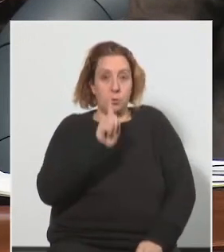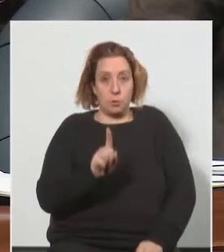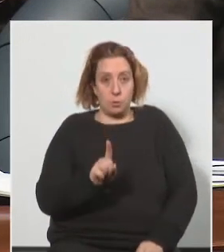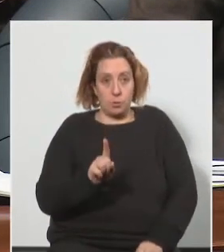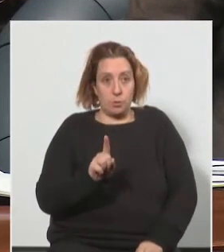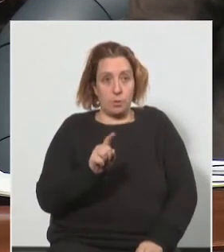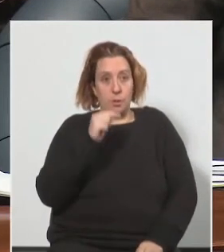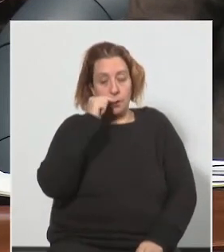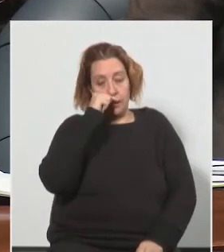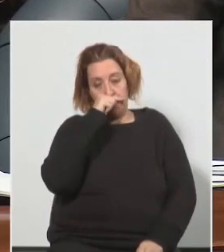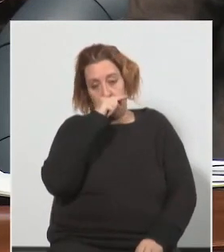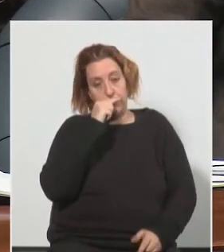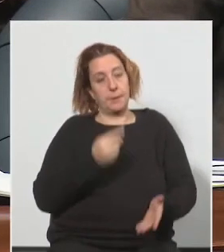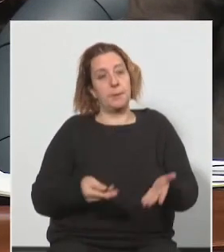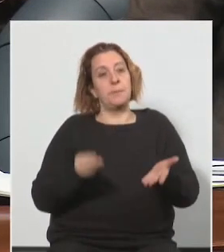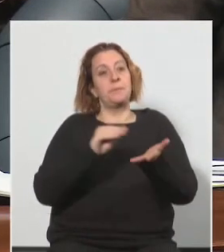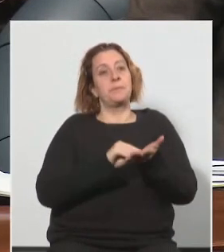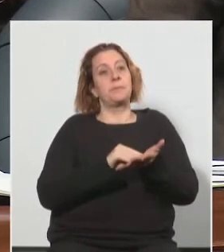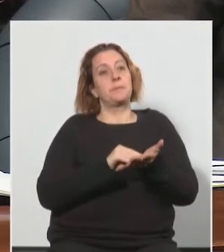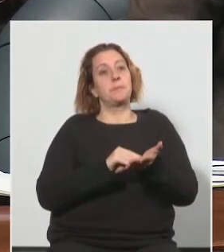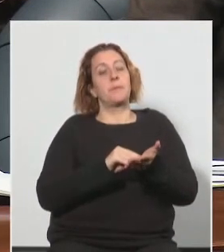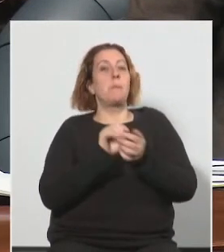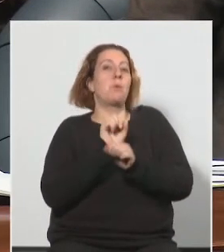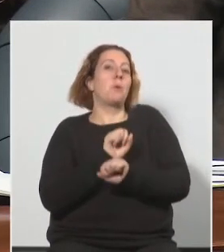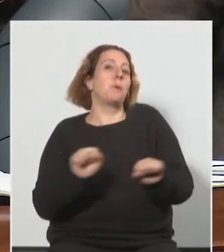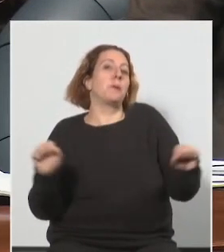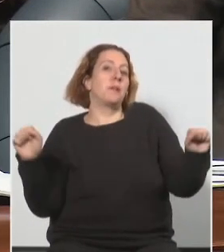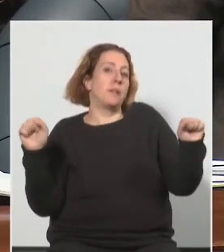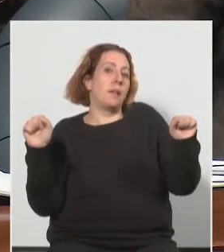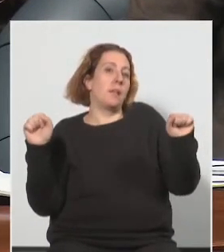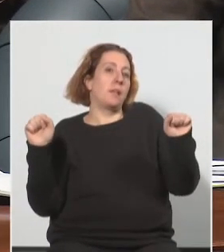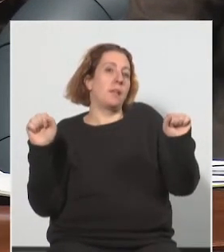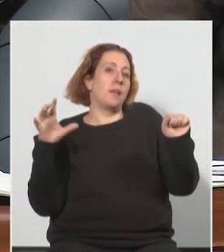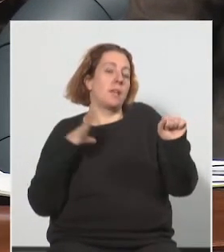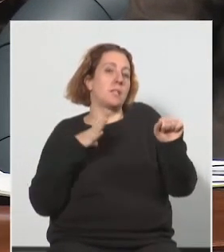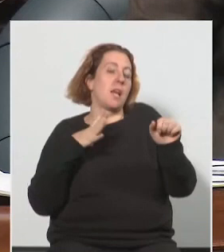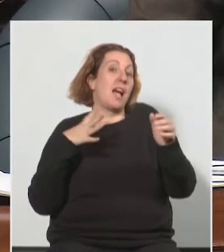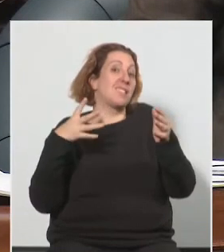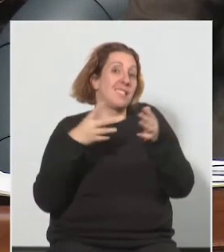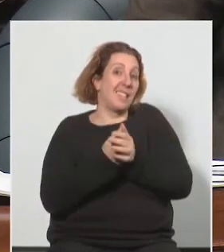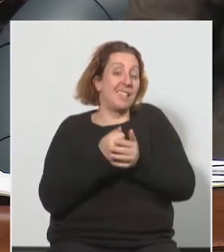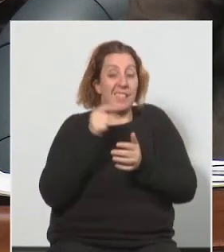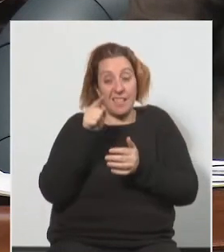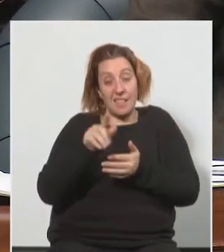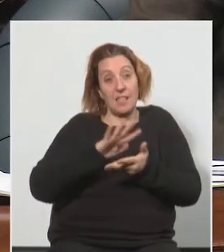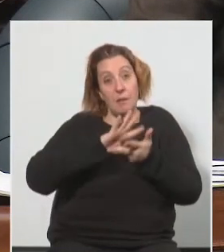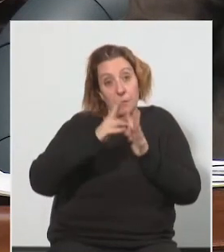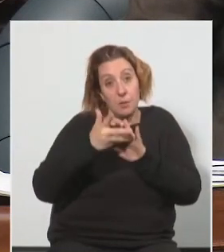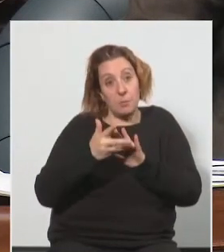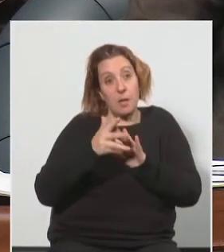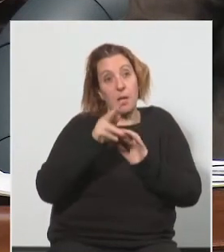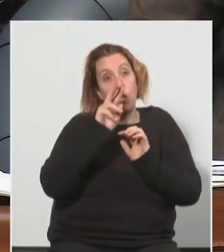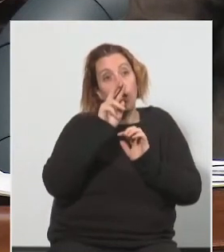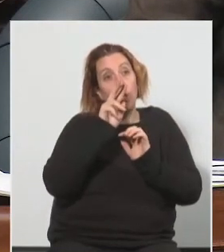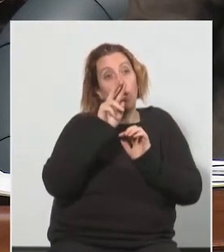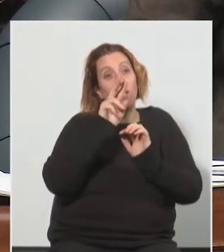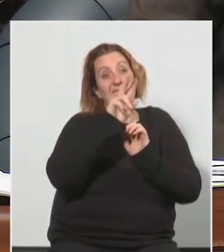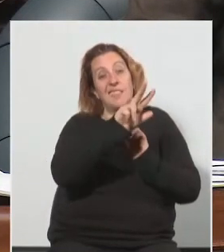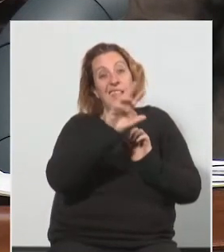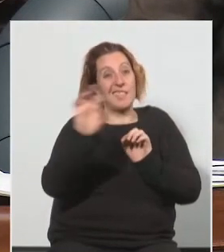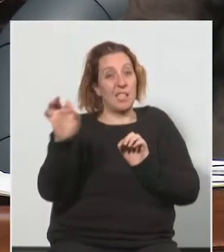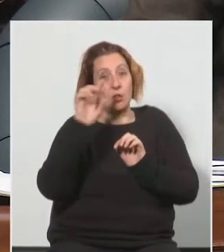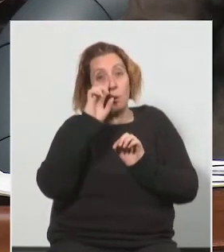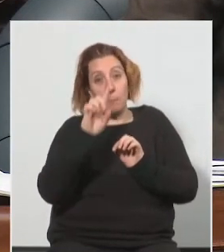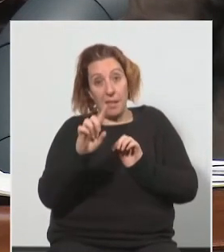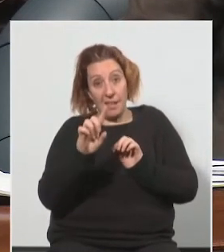intencional. Y agrego que la probabilidad de que suceda un accidente de este tipo es de